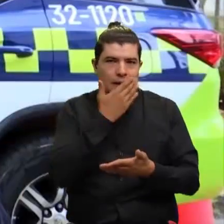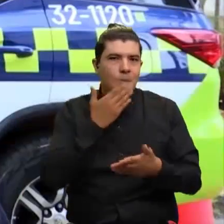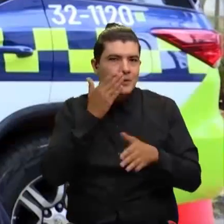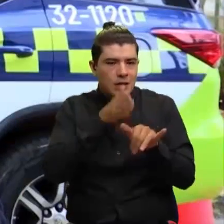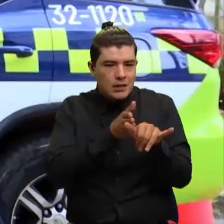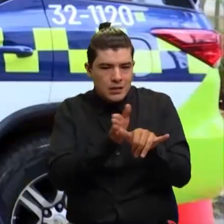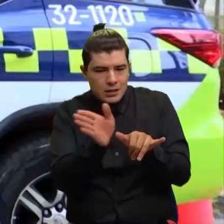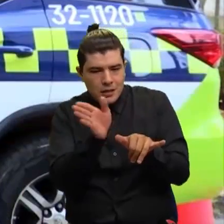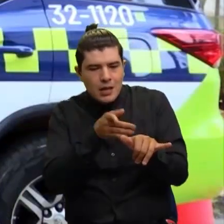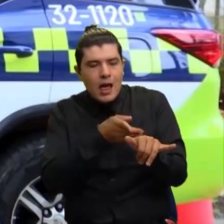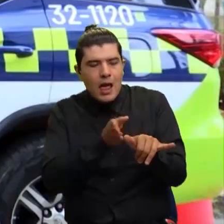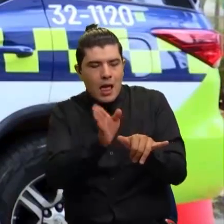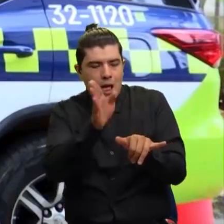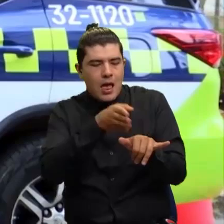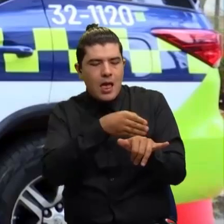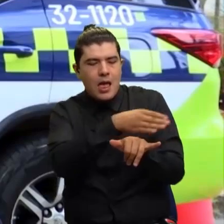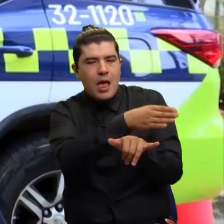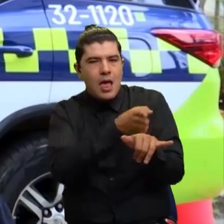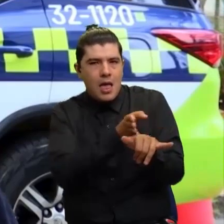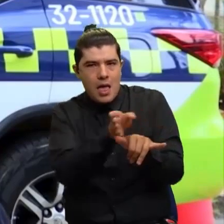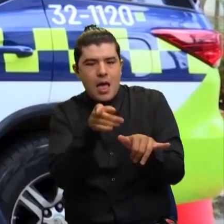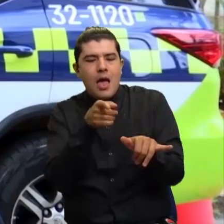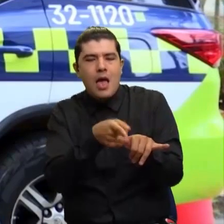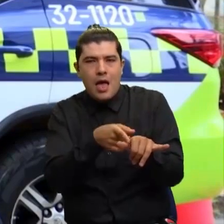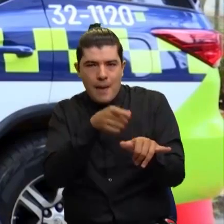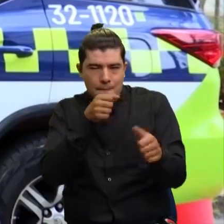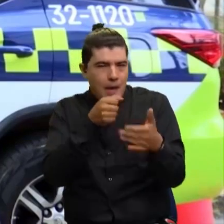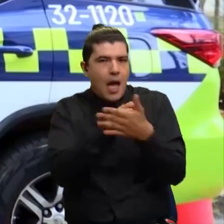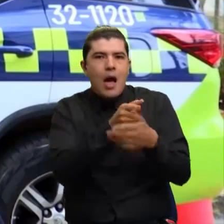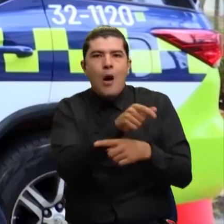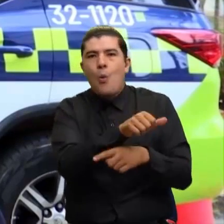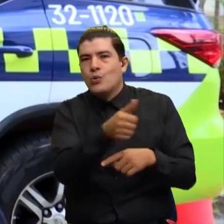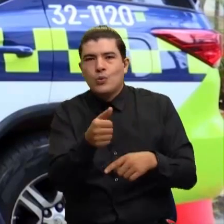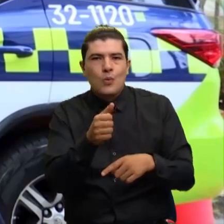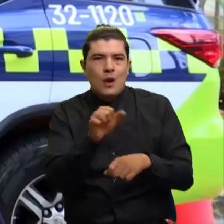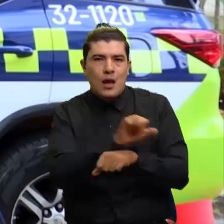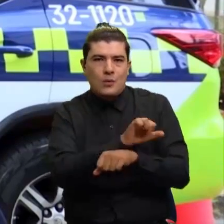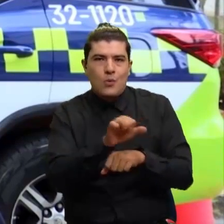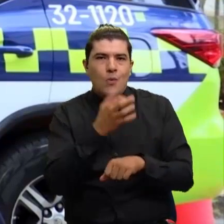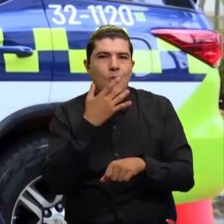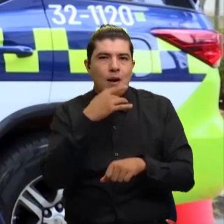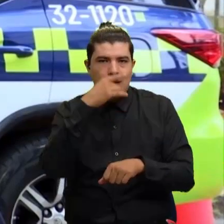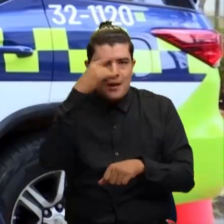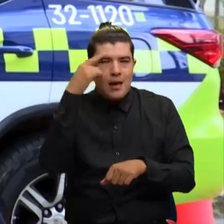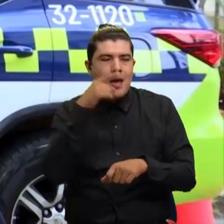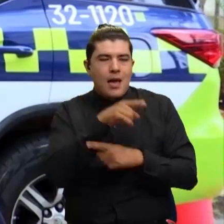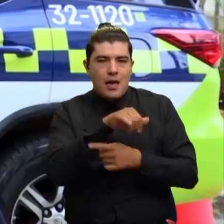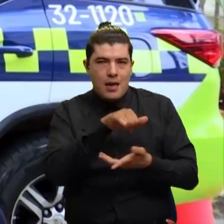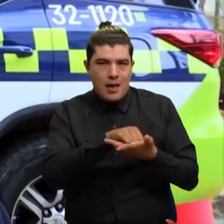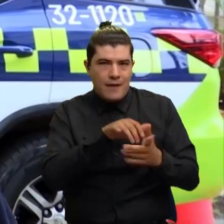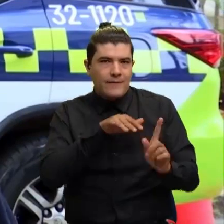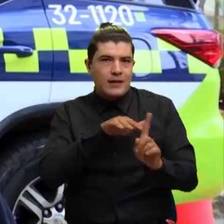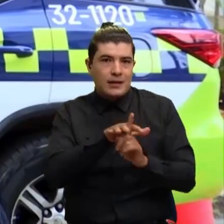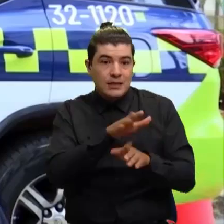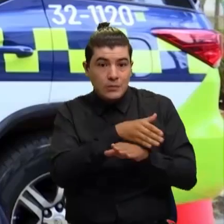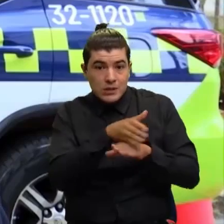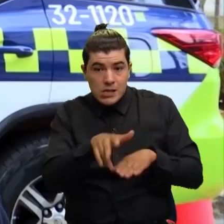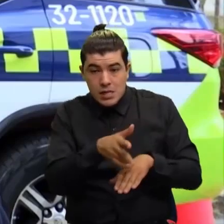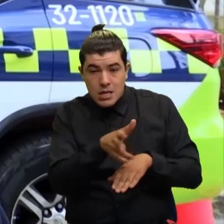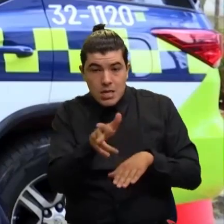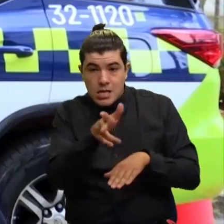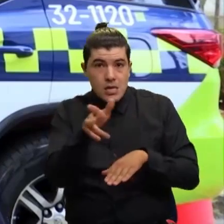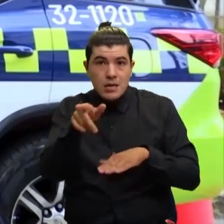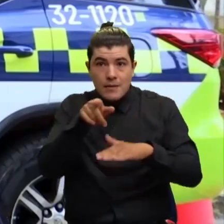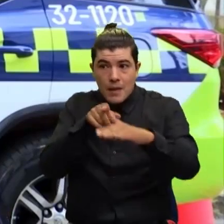Kilómetro 14 de la vía Puente Nacional San Gil, exactamente en el corregimiento de Site, del municipio de Barbosa, lamentablemente